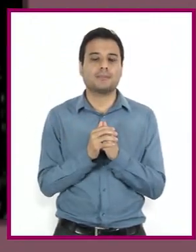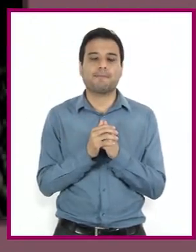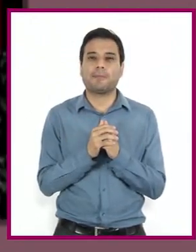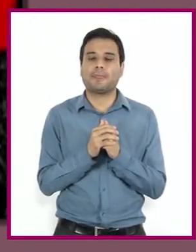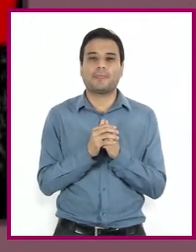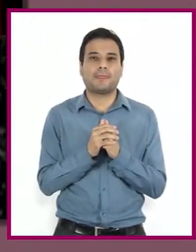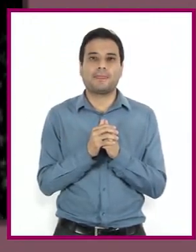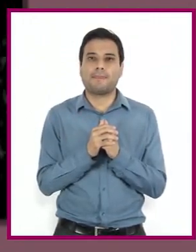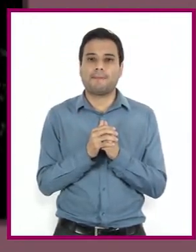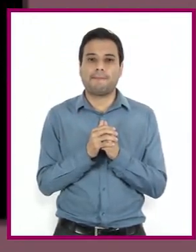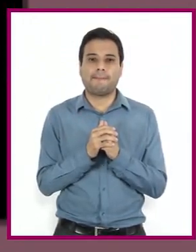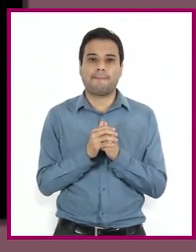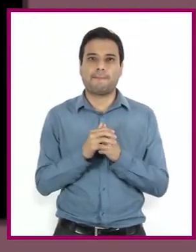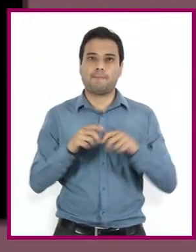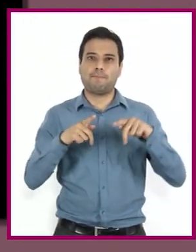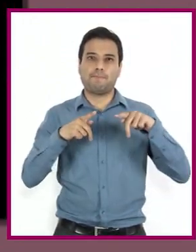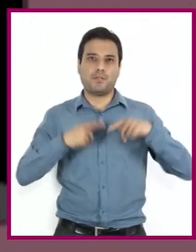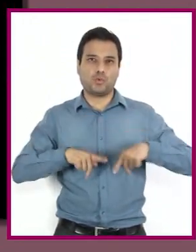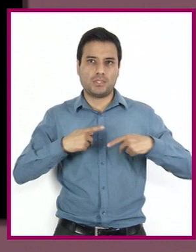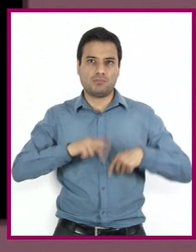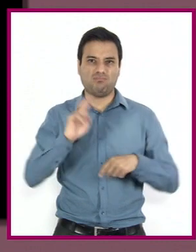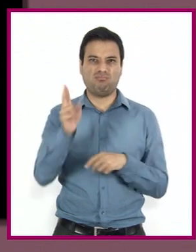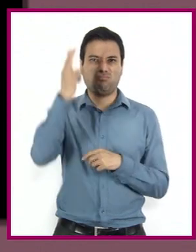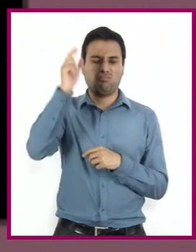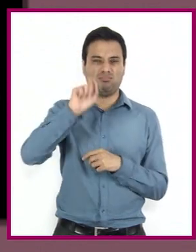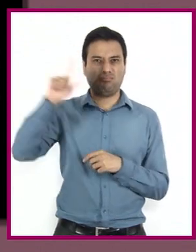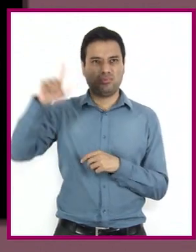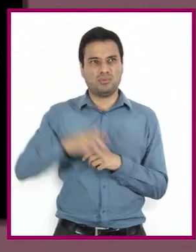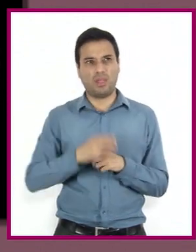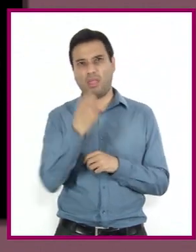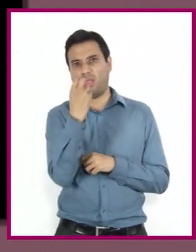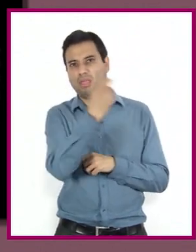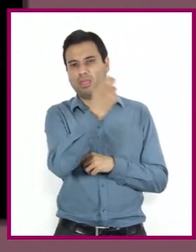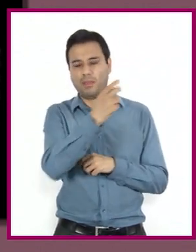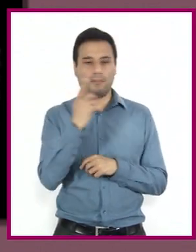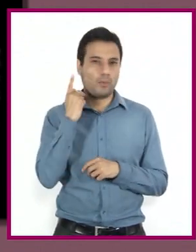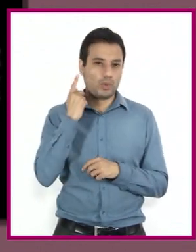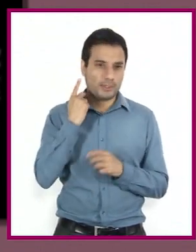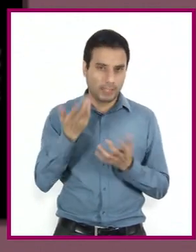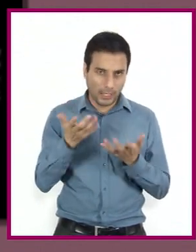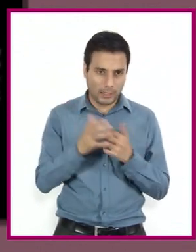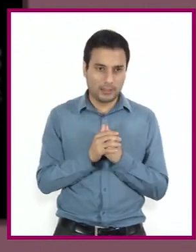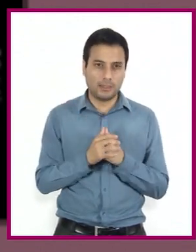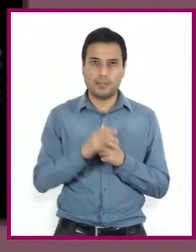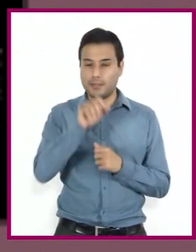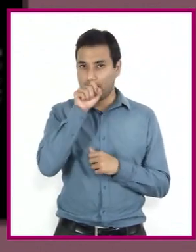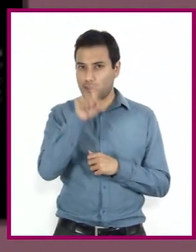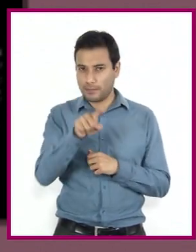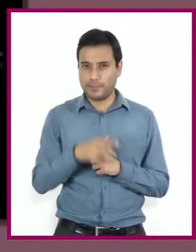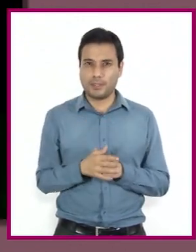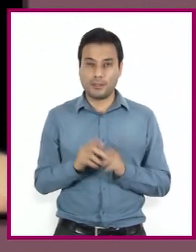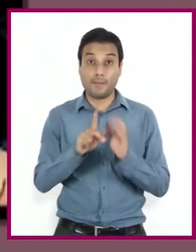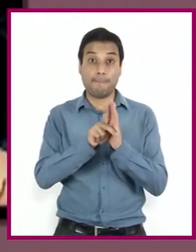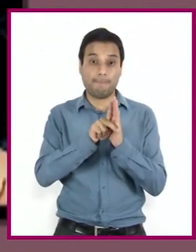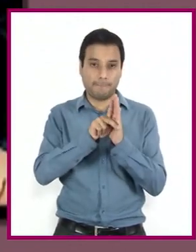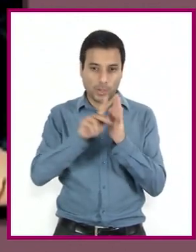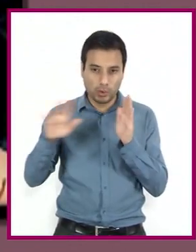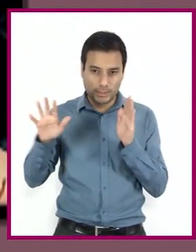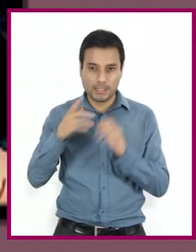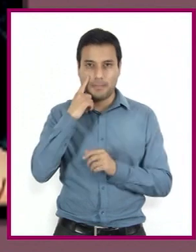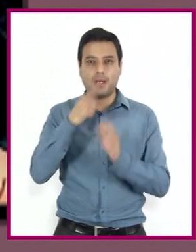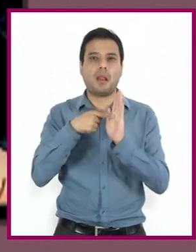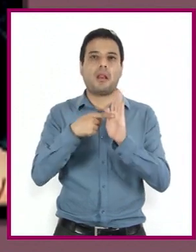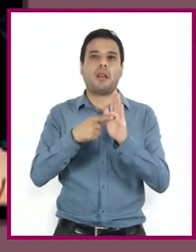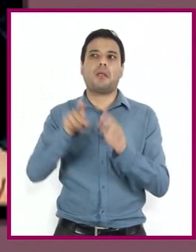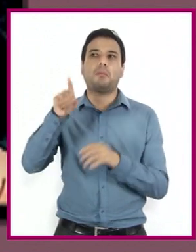realizan pues, la crítica académica a lo que sucede en el mundo de la política. Son ciudadanos los periodistas que hacen el seguimiento de